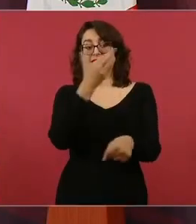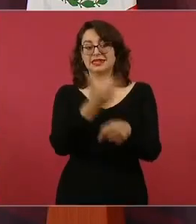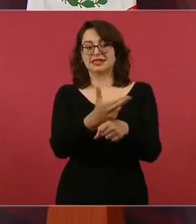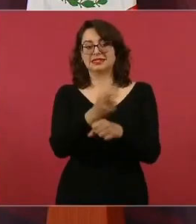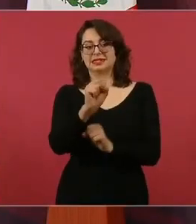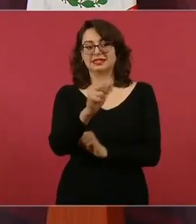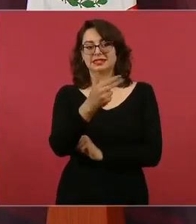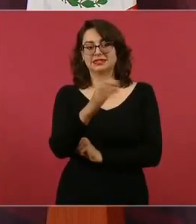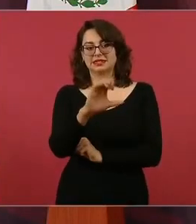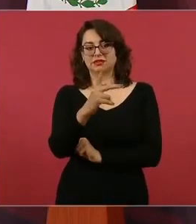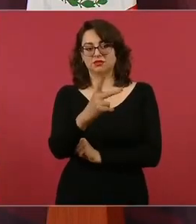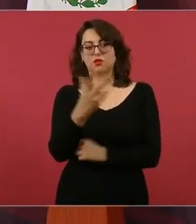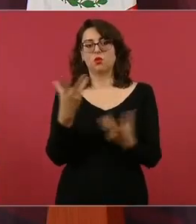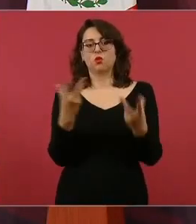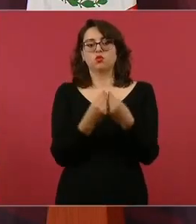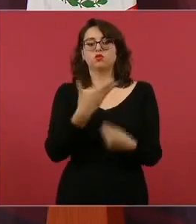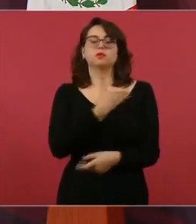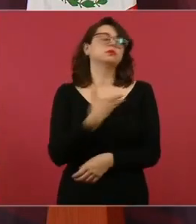de Salinas,